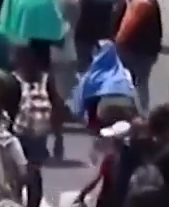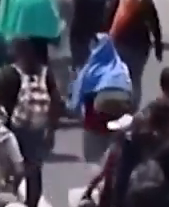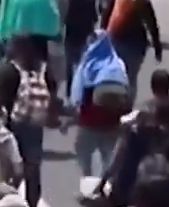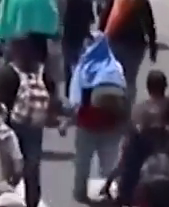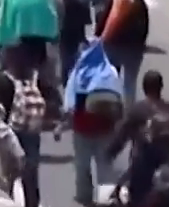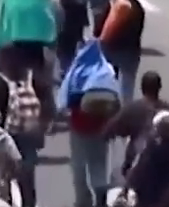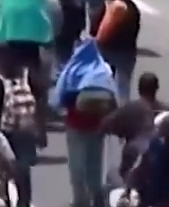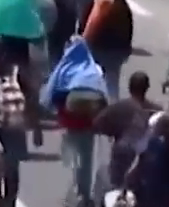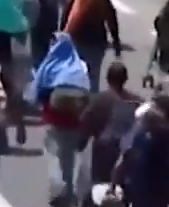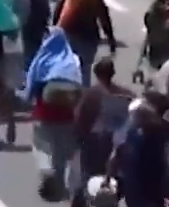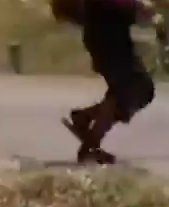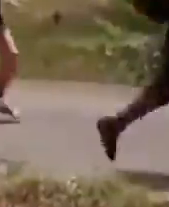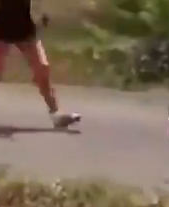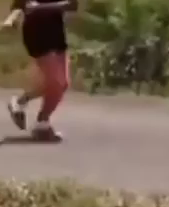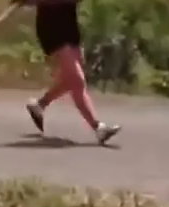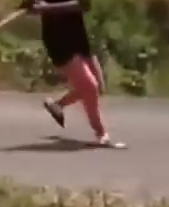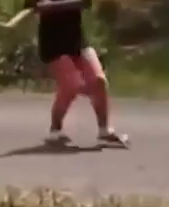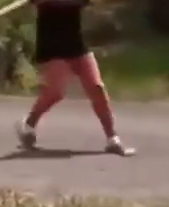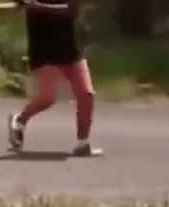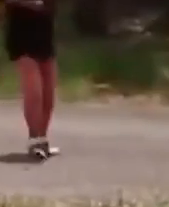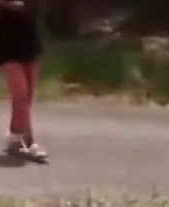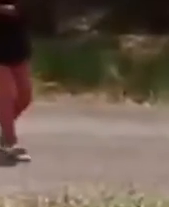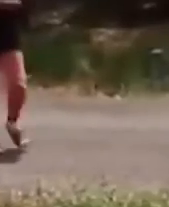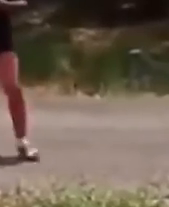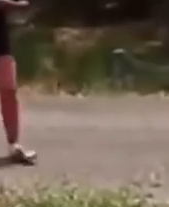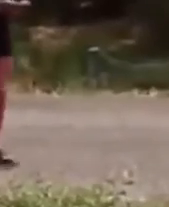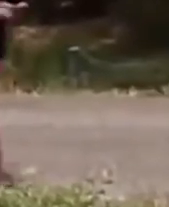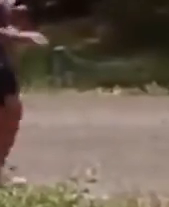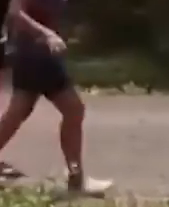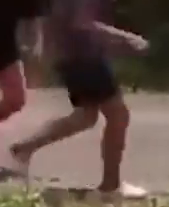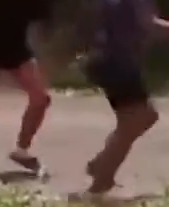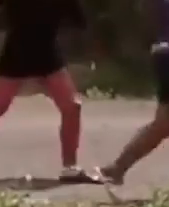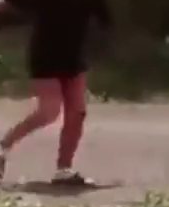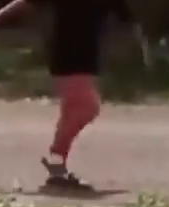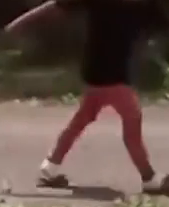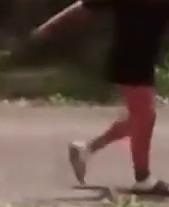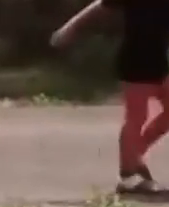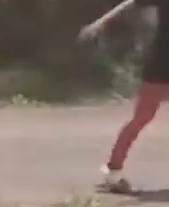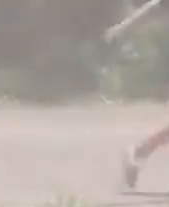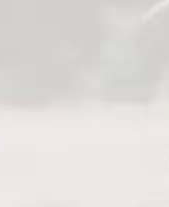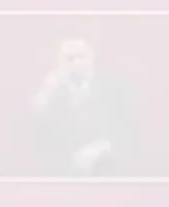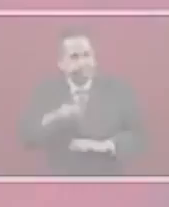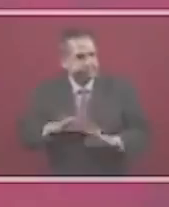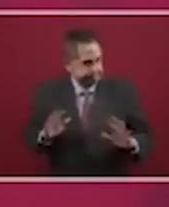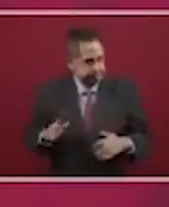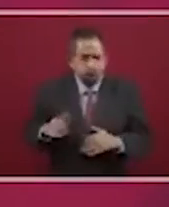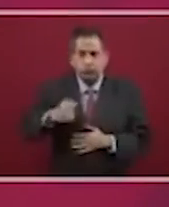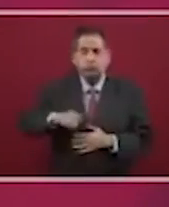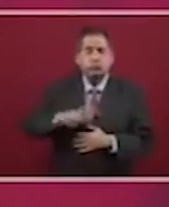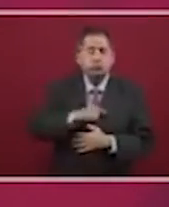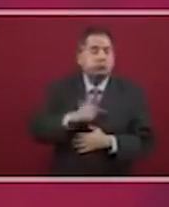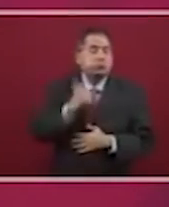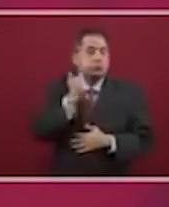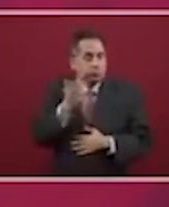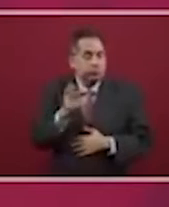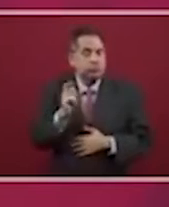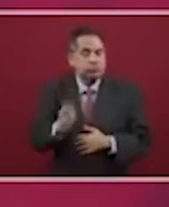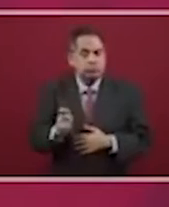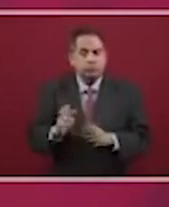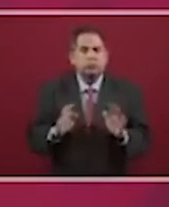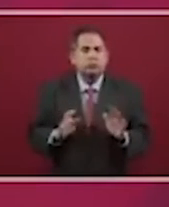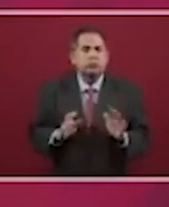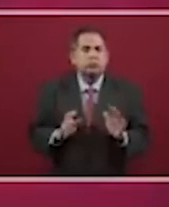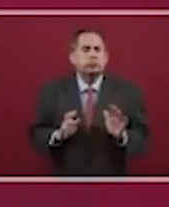Pijijiapan. Andrés Manuel López Obrador, presidente de México, justificó el operativo por motivos de seguridad. Lo que queremos, pues,